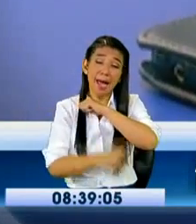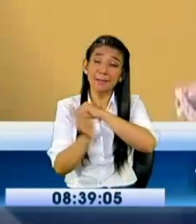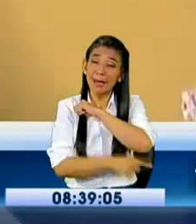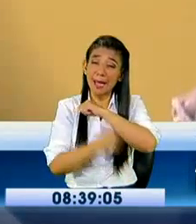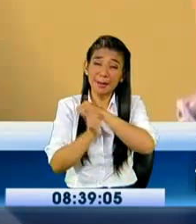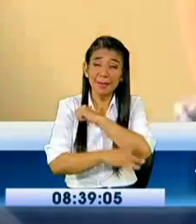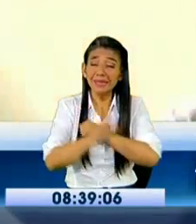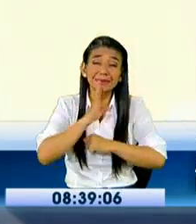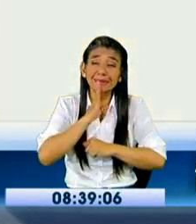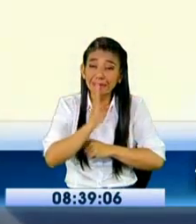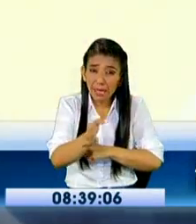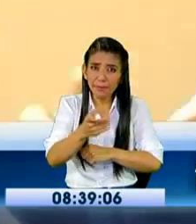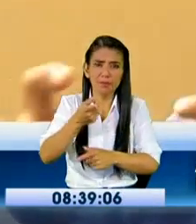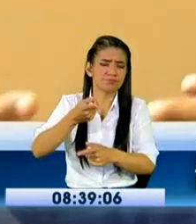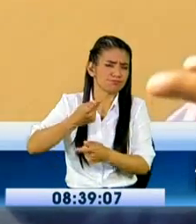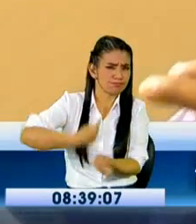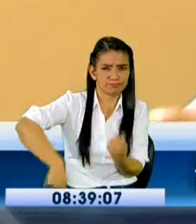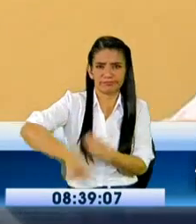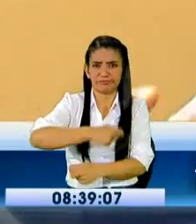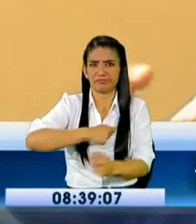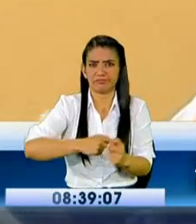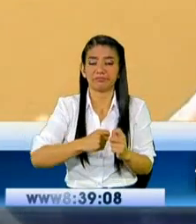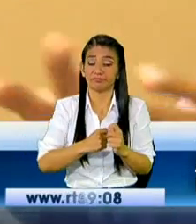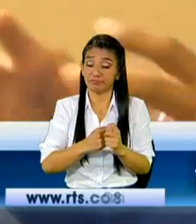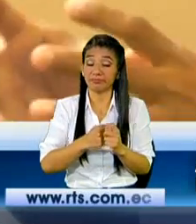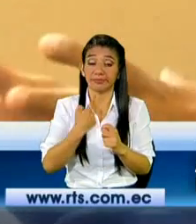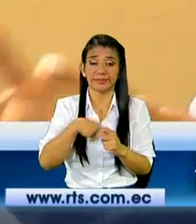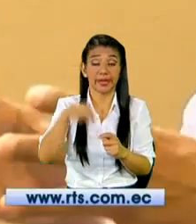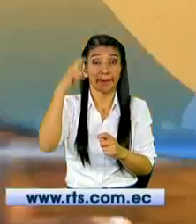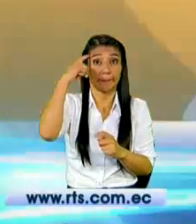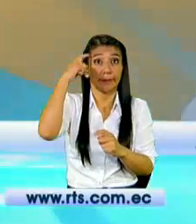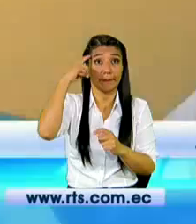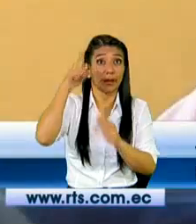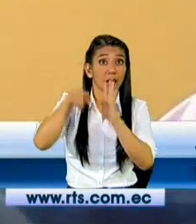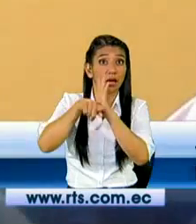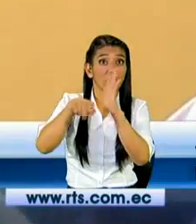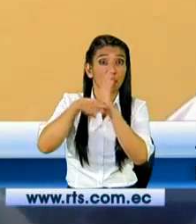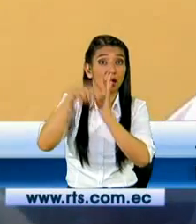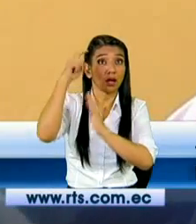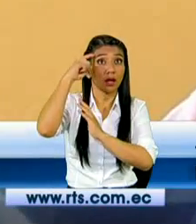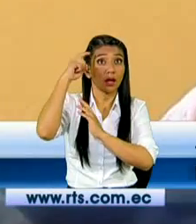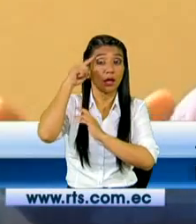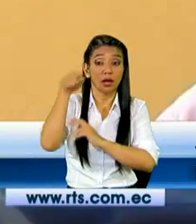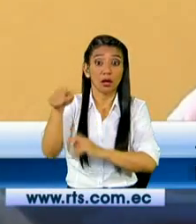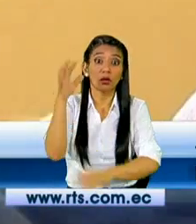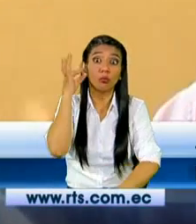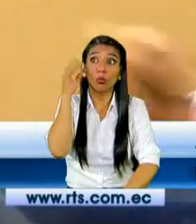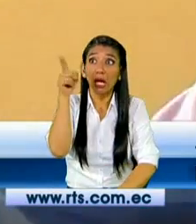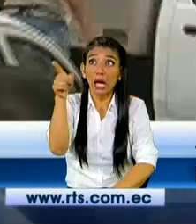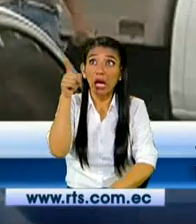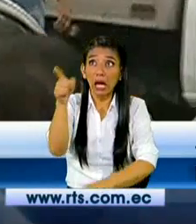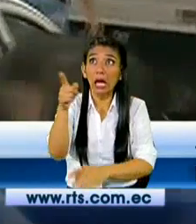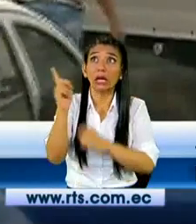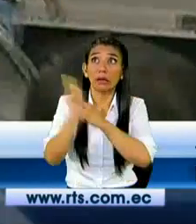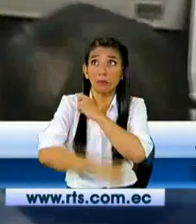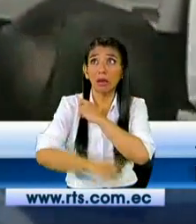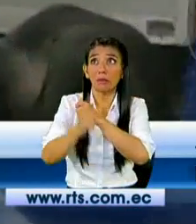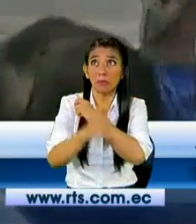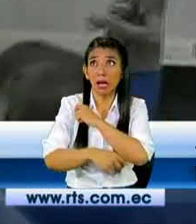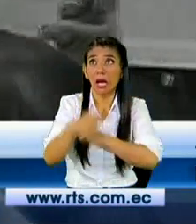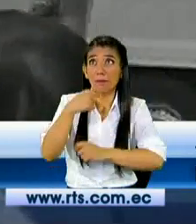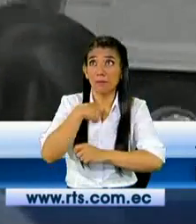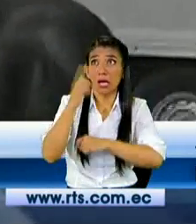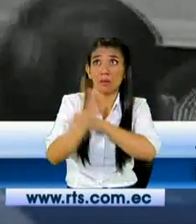impronta al talión. Se va configurando como que la mujer es maltratante y luego en su defensa, cuando llega a la pubertad